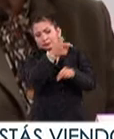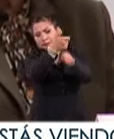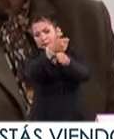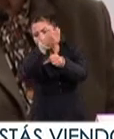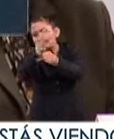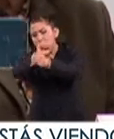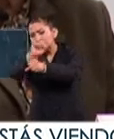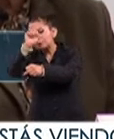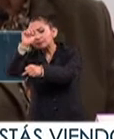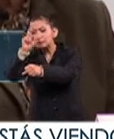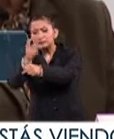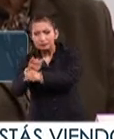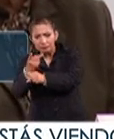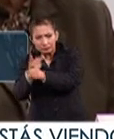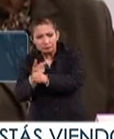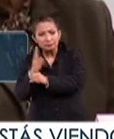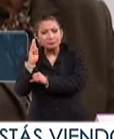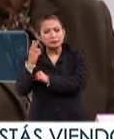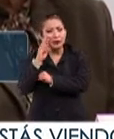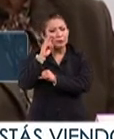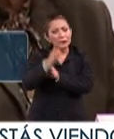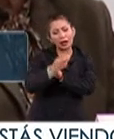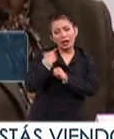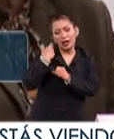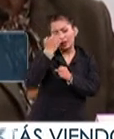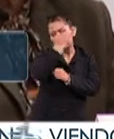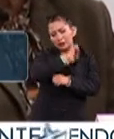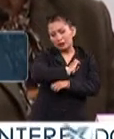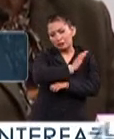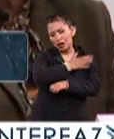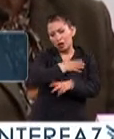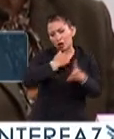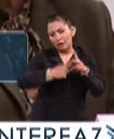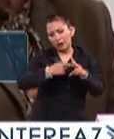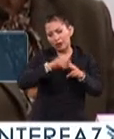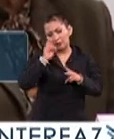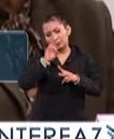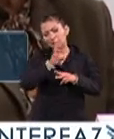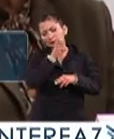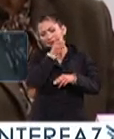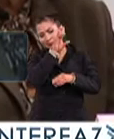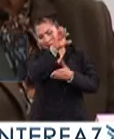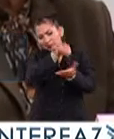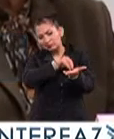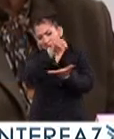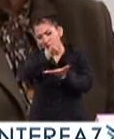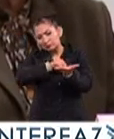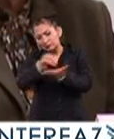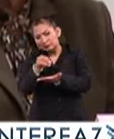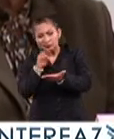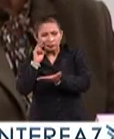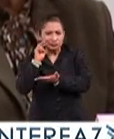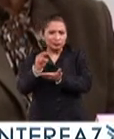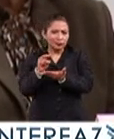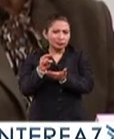y en lenguaje y comunicación y matemáticas, que es la otra materia, pues resultados, digamos,